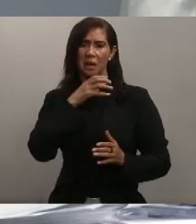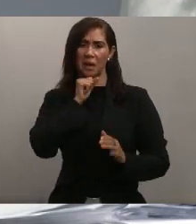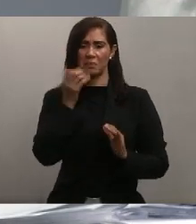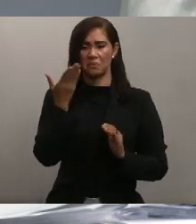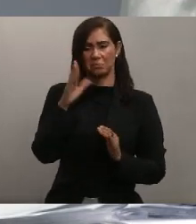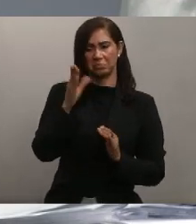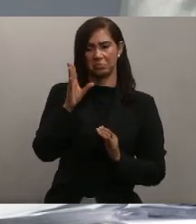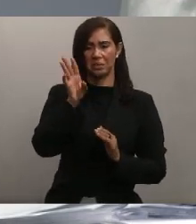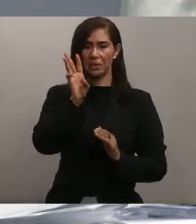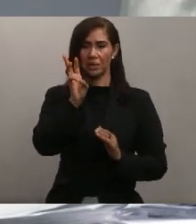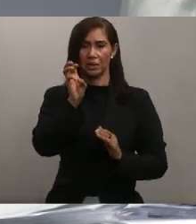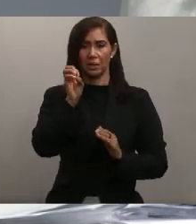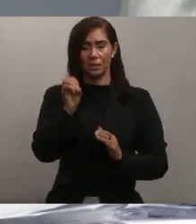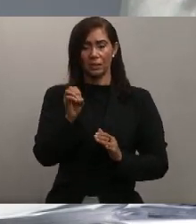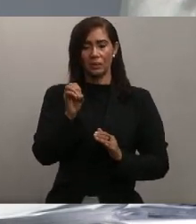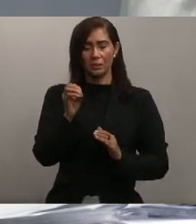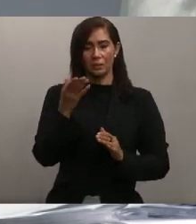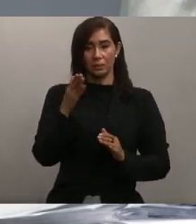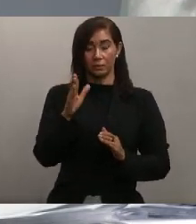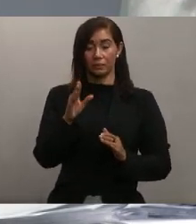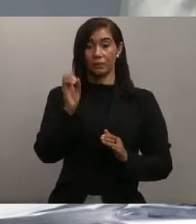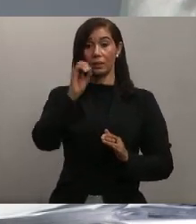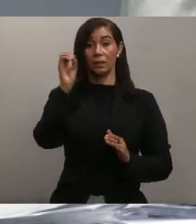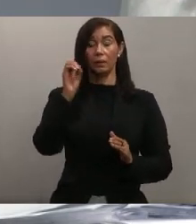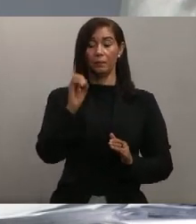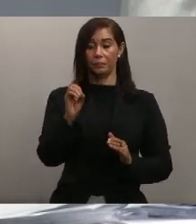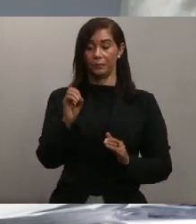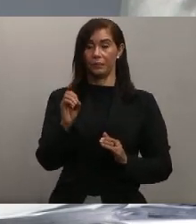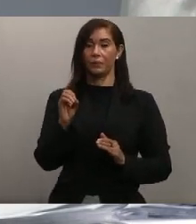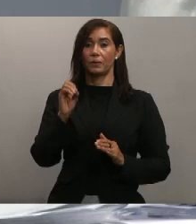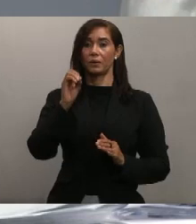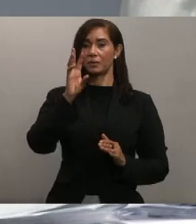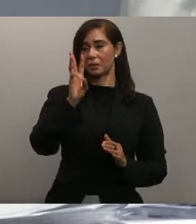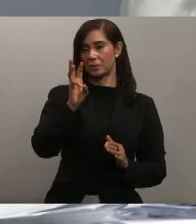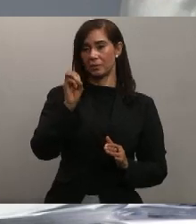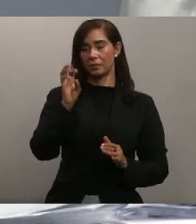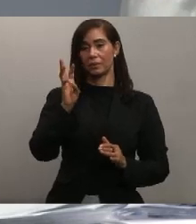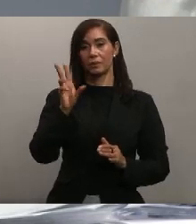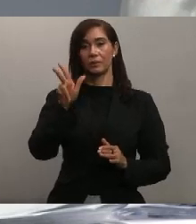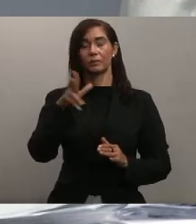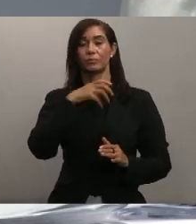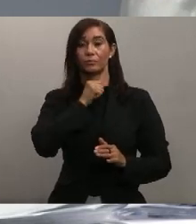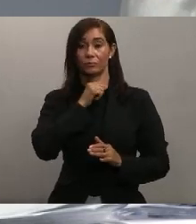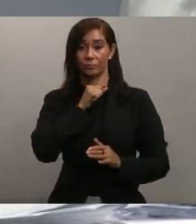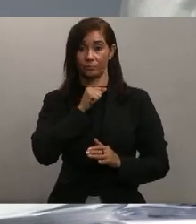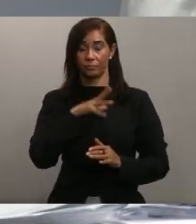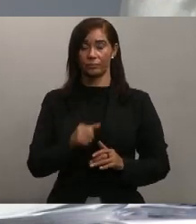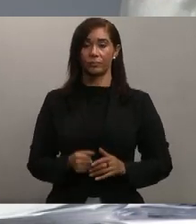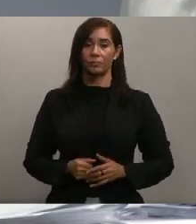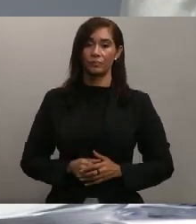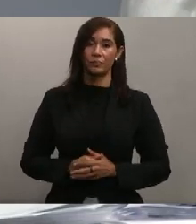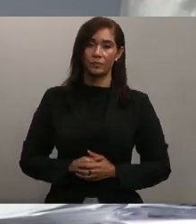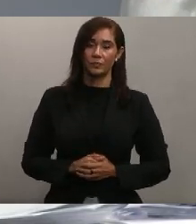de 60, un 60% en los 63 años.